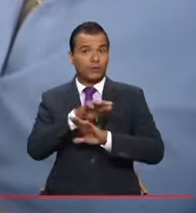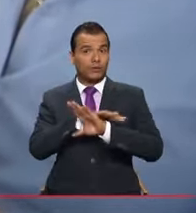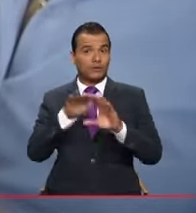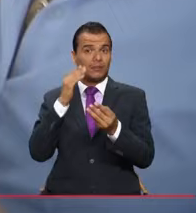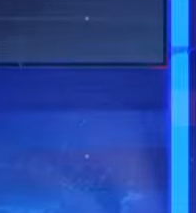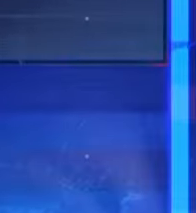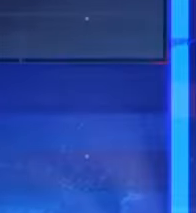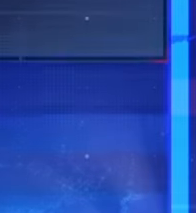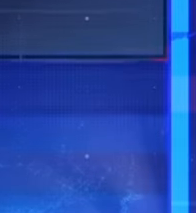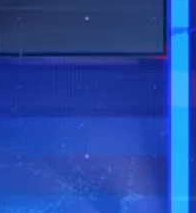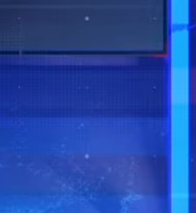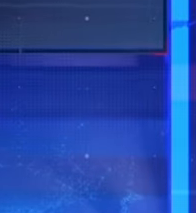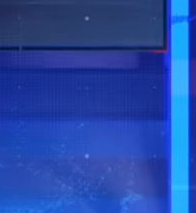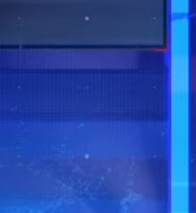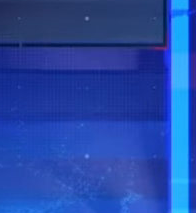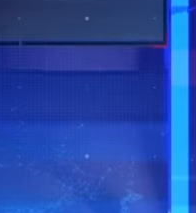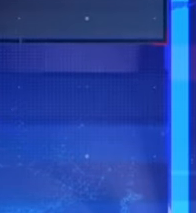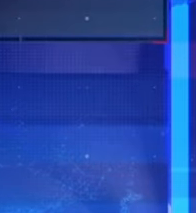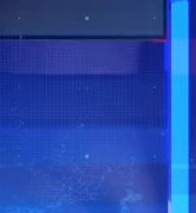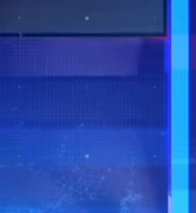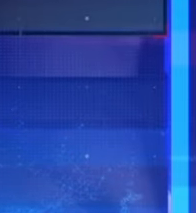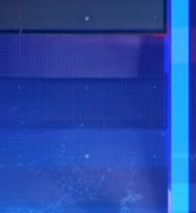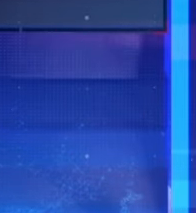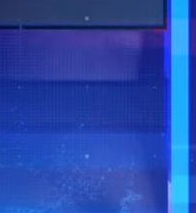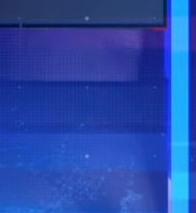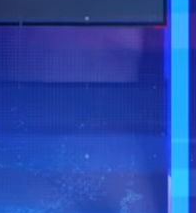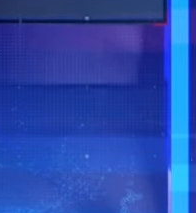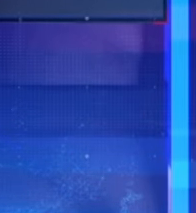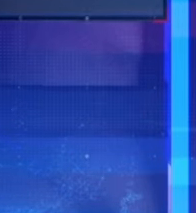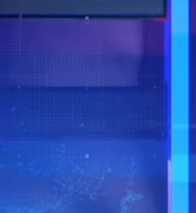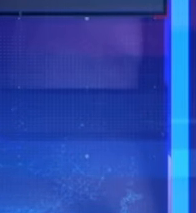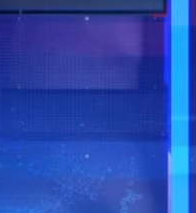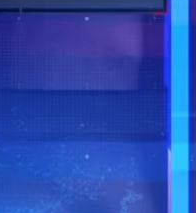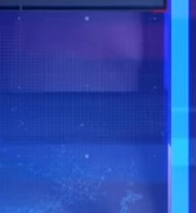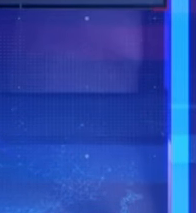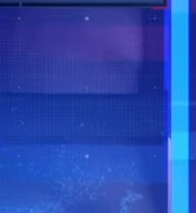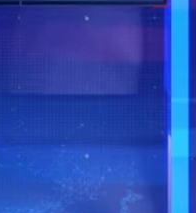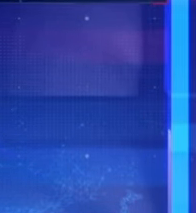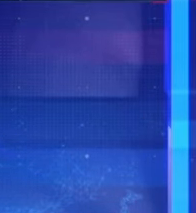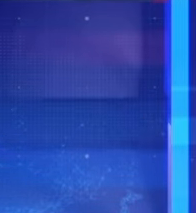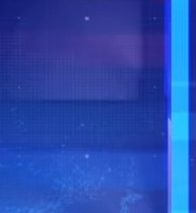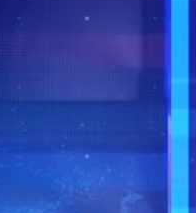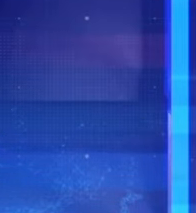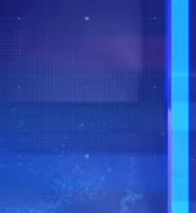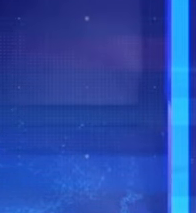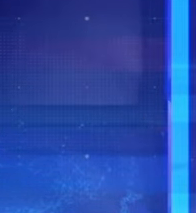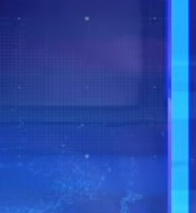que hay en Colombia.